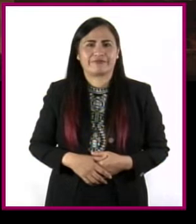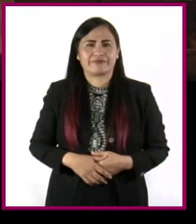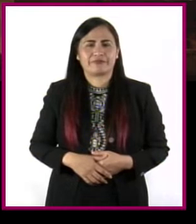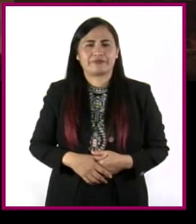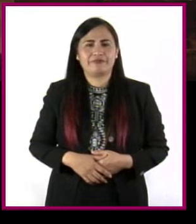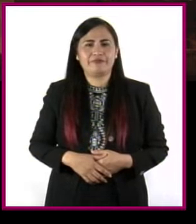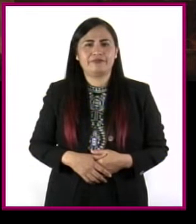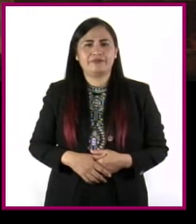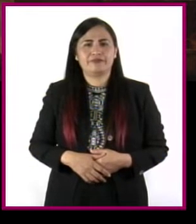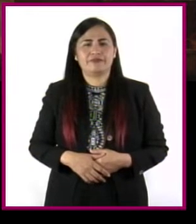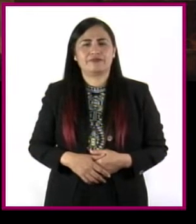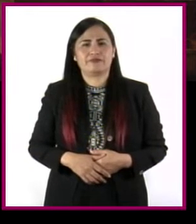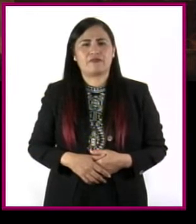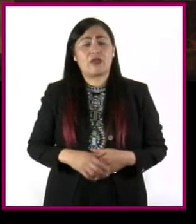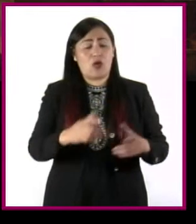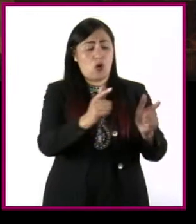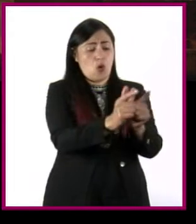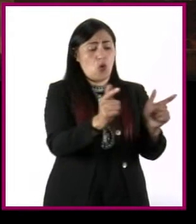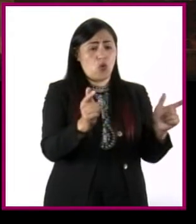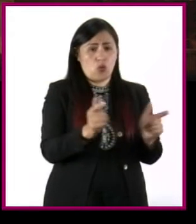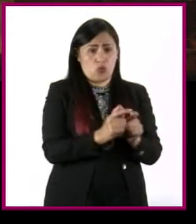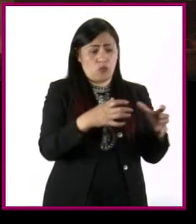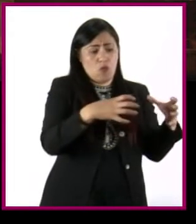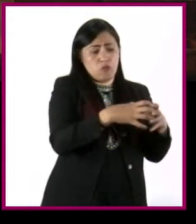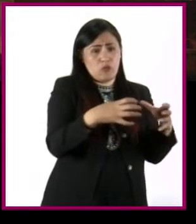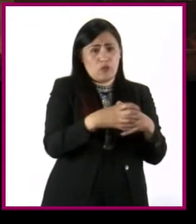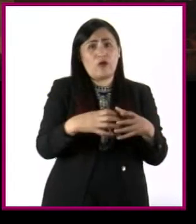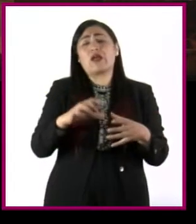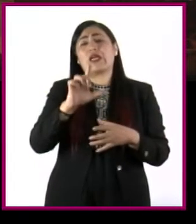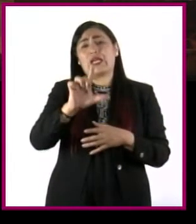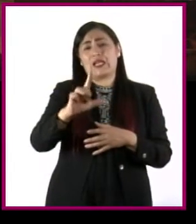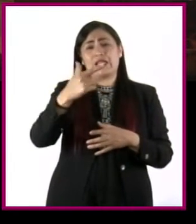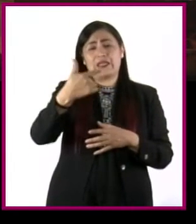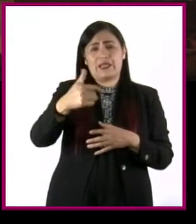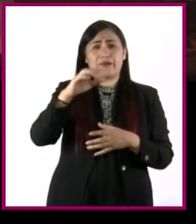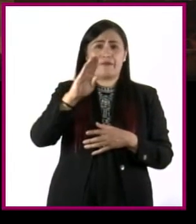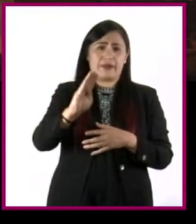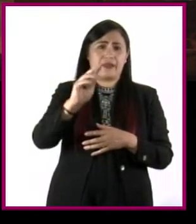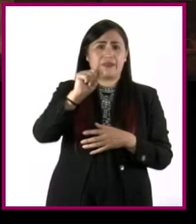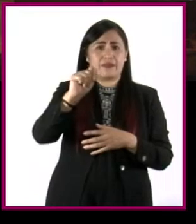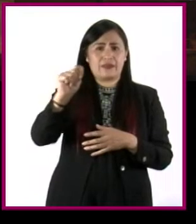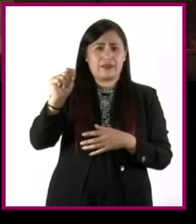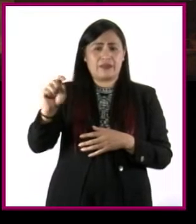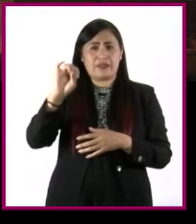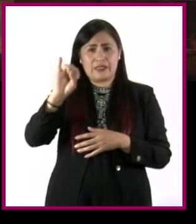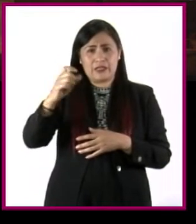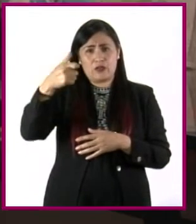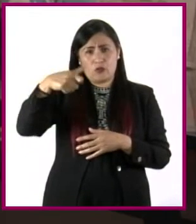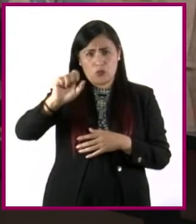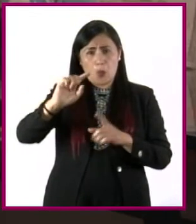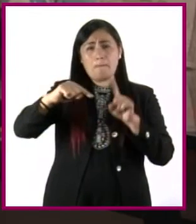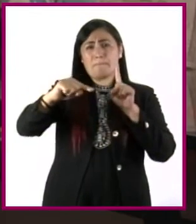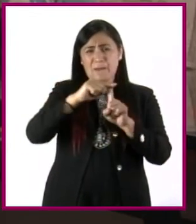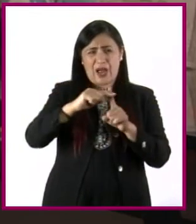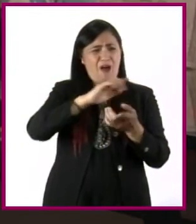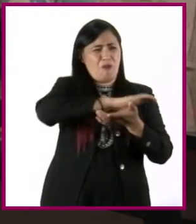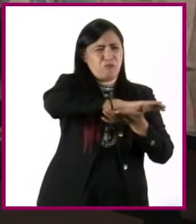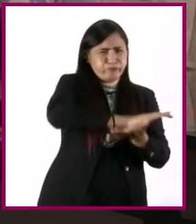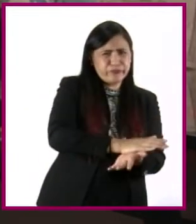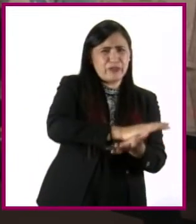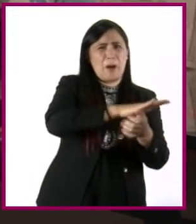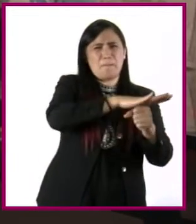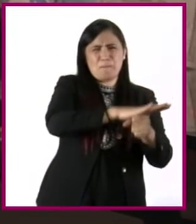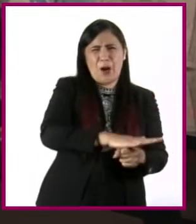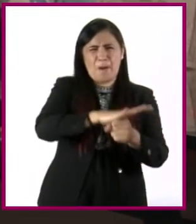Entonces, a pesar de que cada grupo de la comunidad LGBTTIQ+ vive opresiones distintas, está unido por